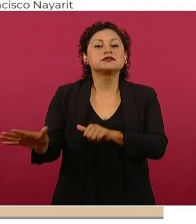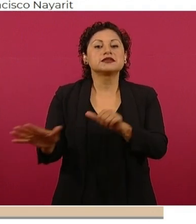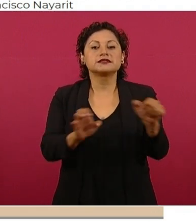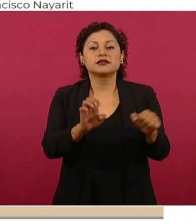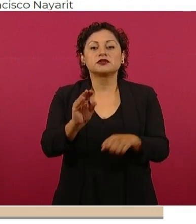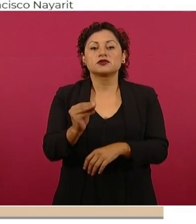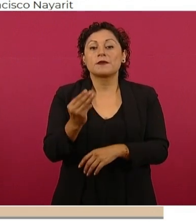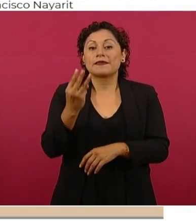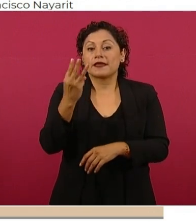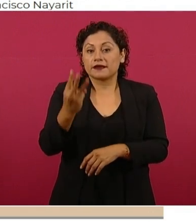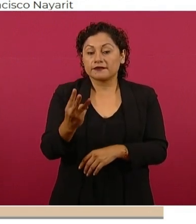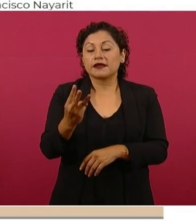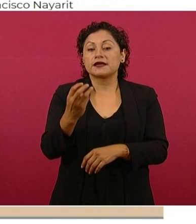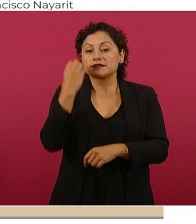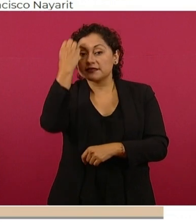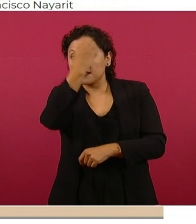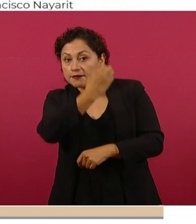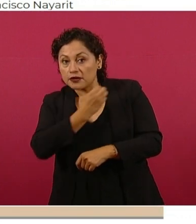693 tomografías,